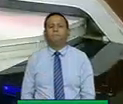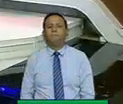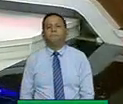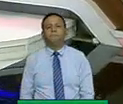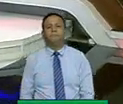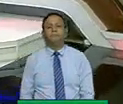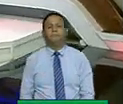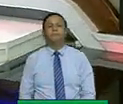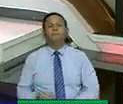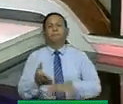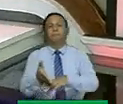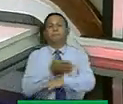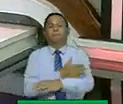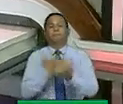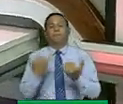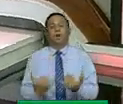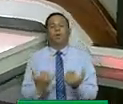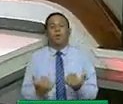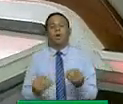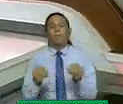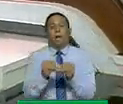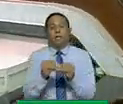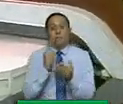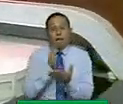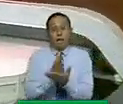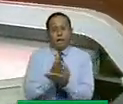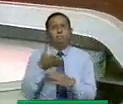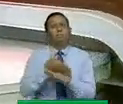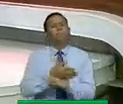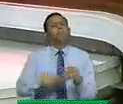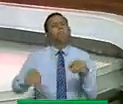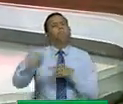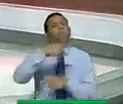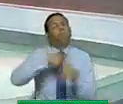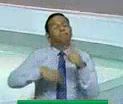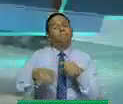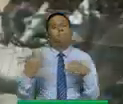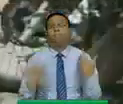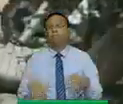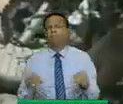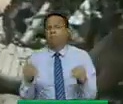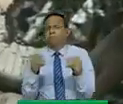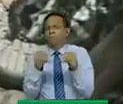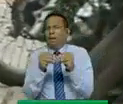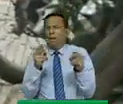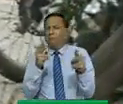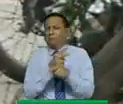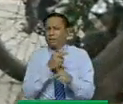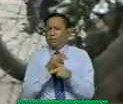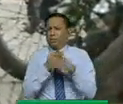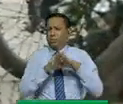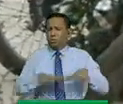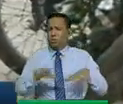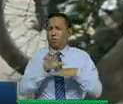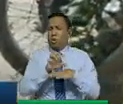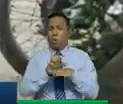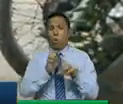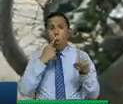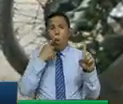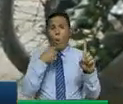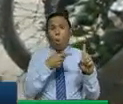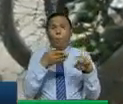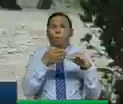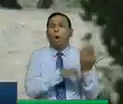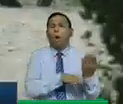Vamos a una nueva pausa, amigos, pero al regresar, más hechos violentos en el país. Un hombre murió tras ser